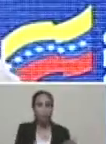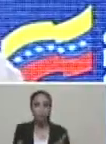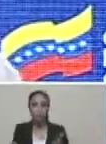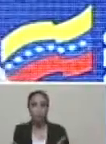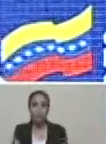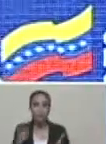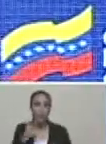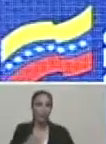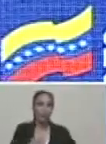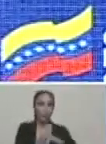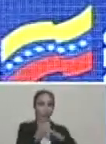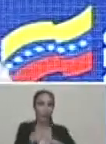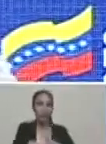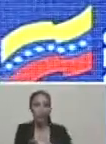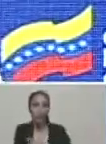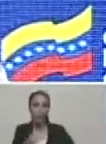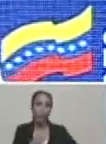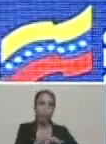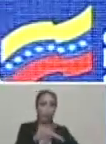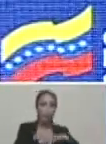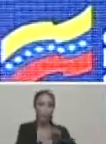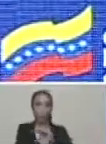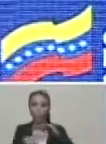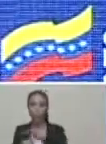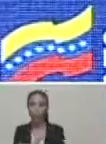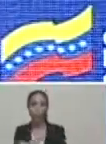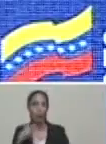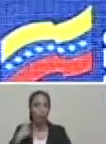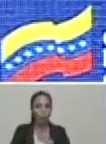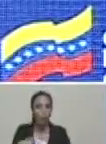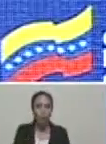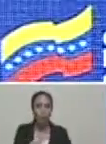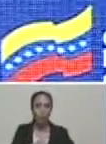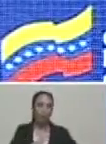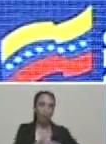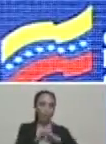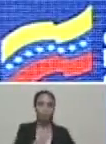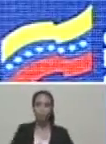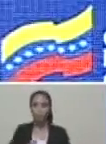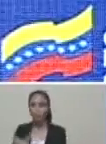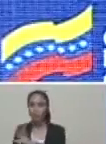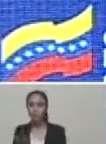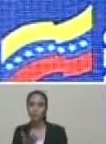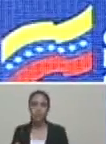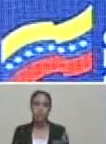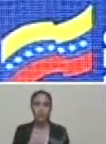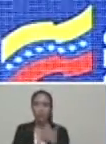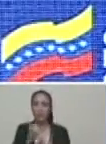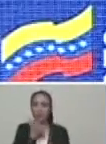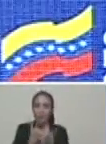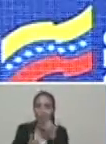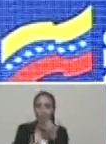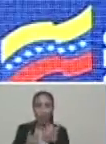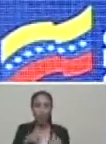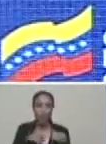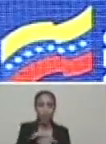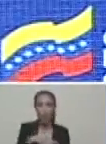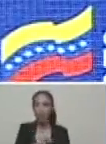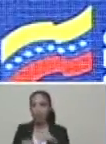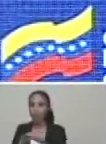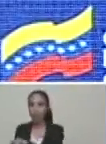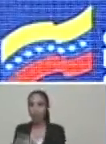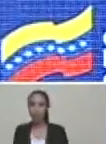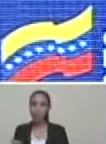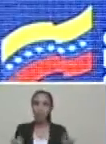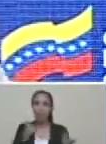golpes contra una pared. Todos los días se estrellan contra una pared. Todos los días. Porque ellos pretenden imponer